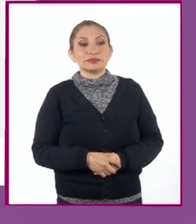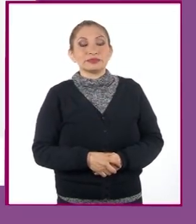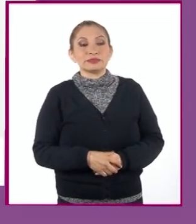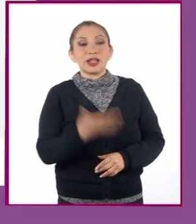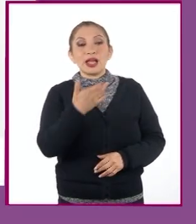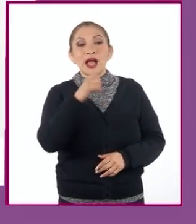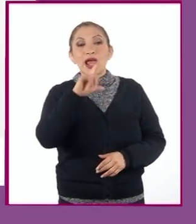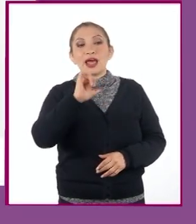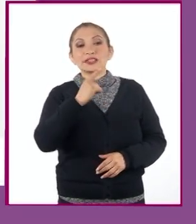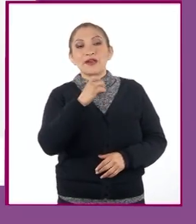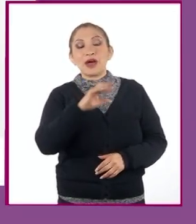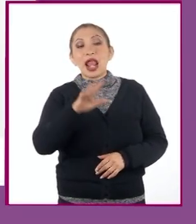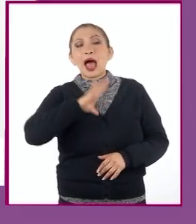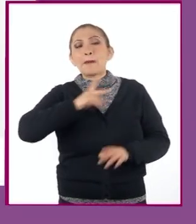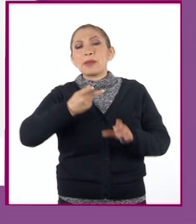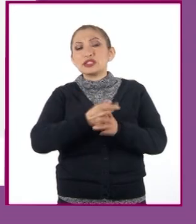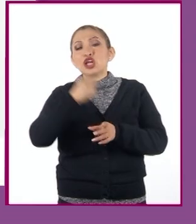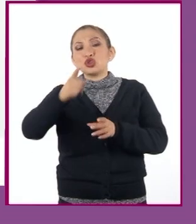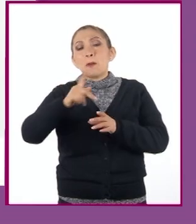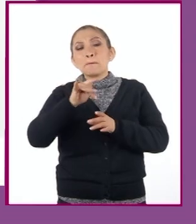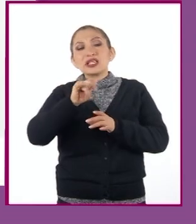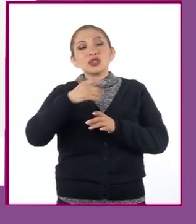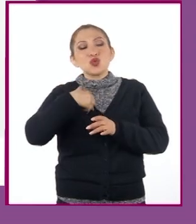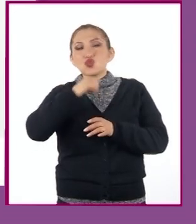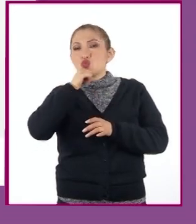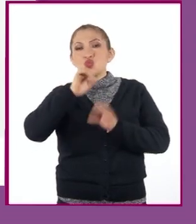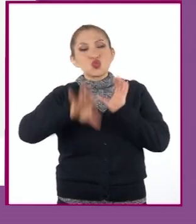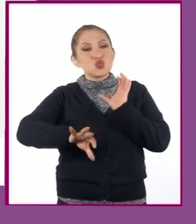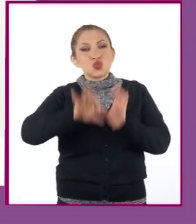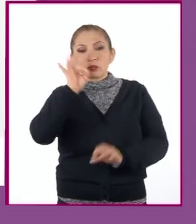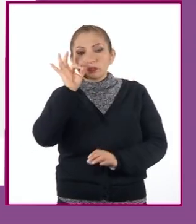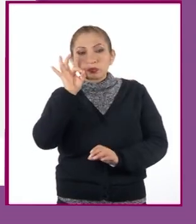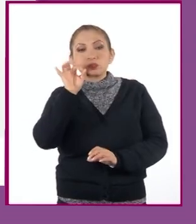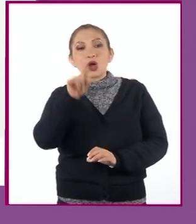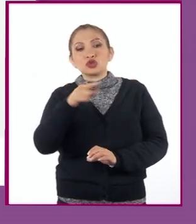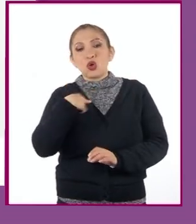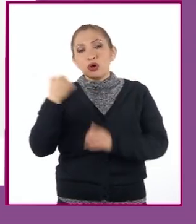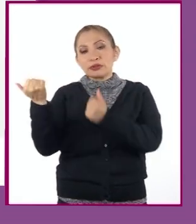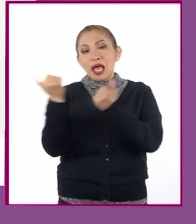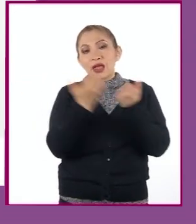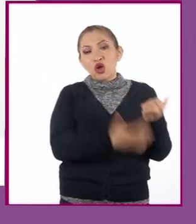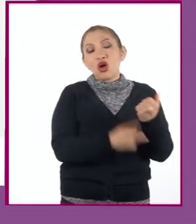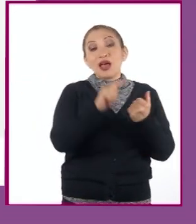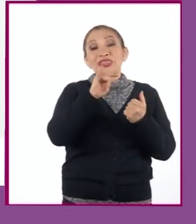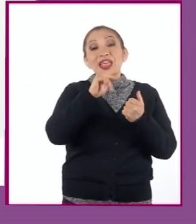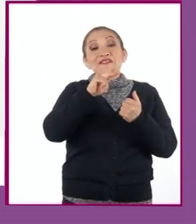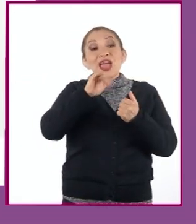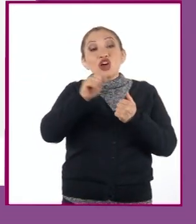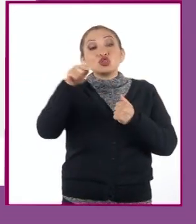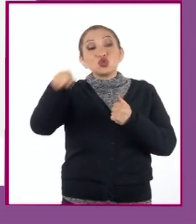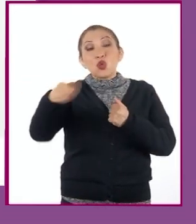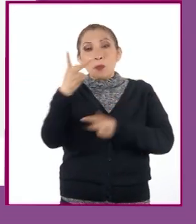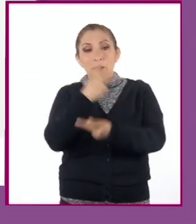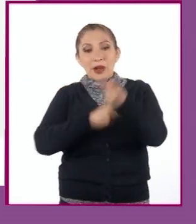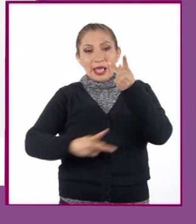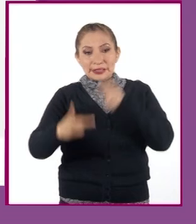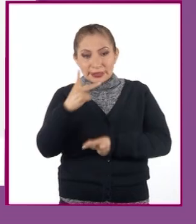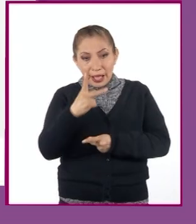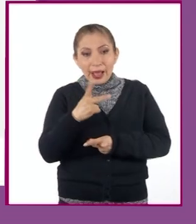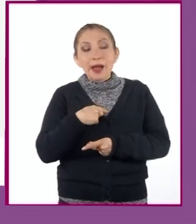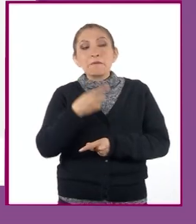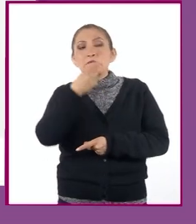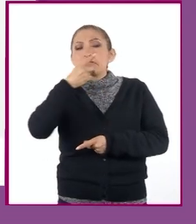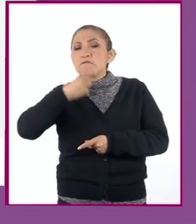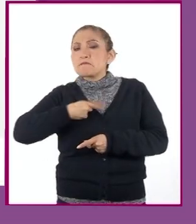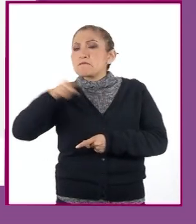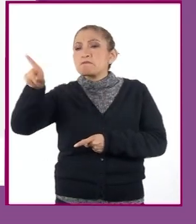¡Hala, chaval! Ha pasado a tu piso y no te he encontrado. Te he traído los tebeos que me has prestado. Me